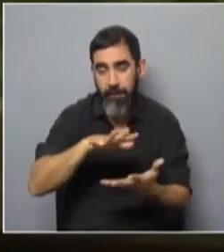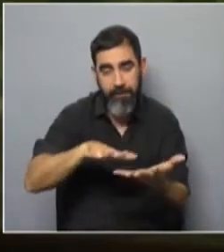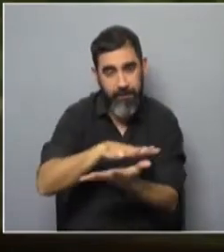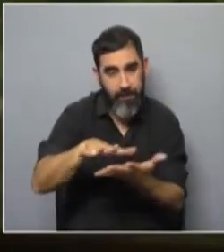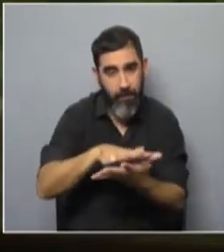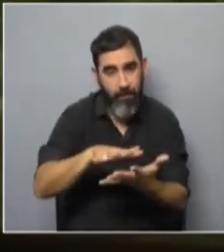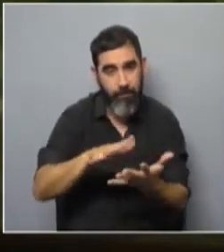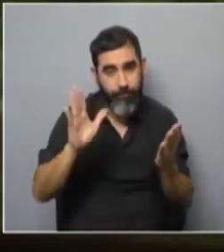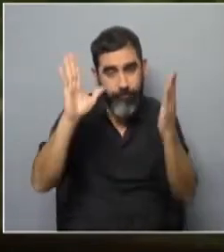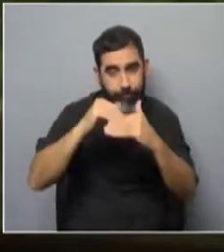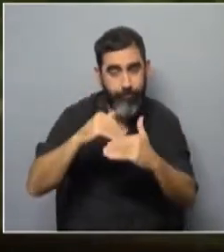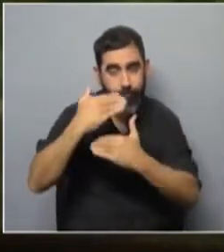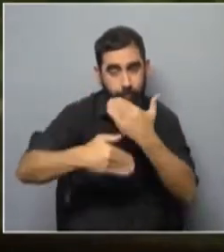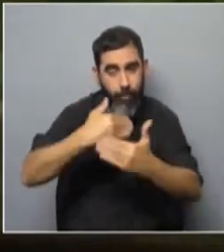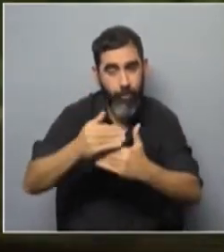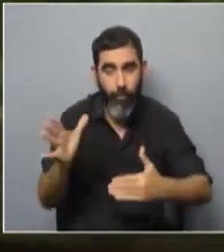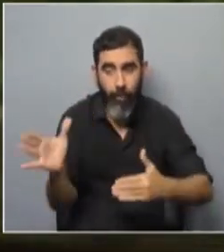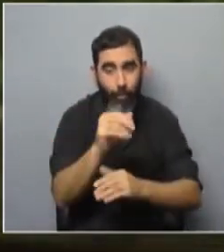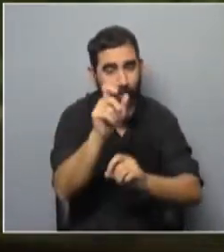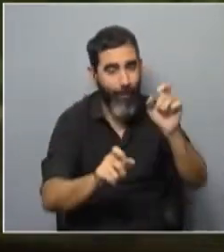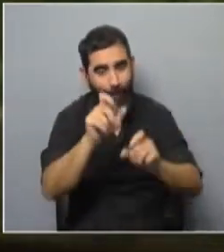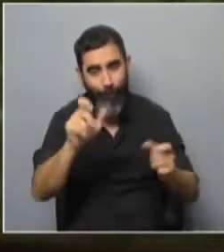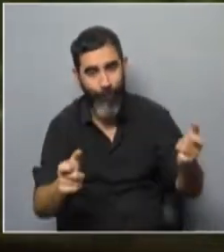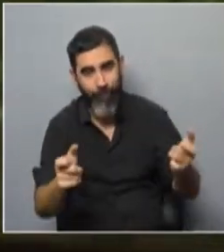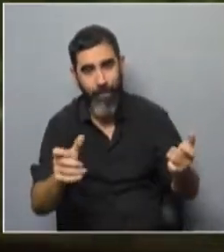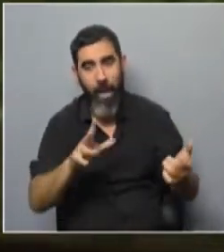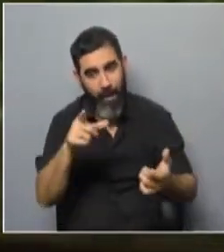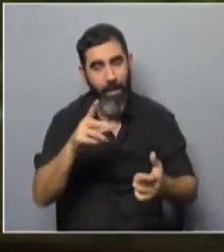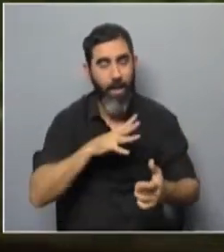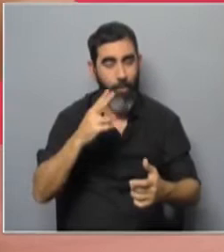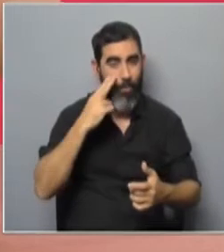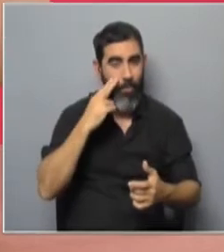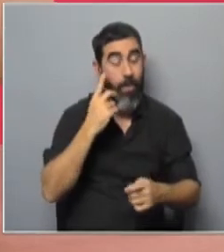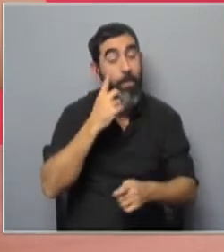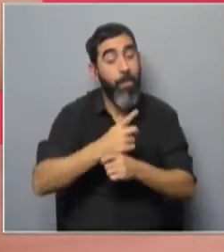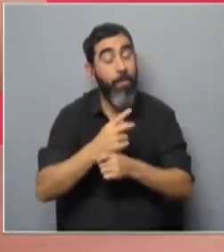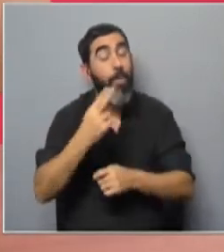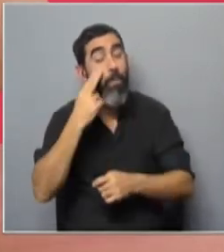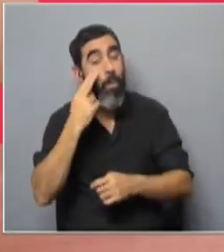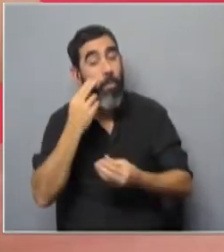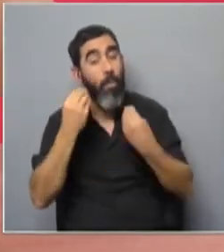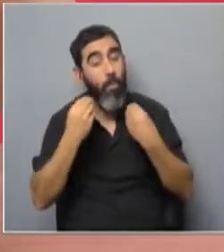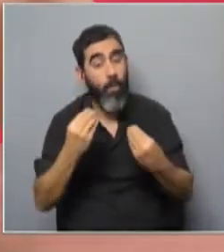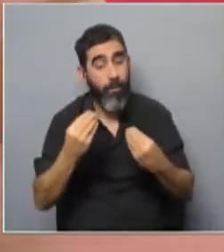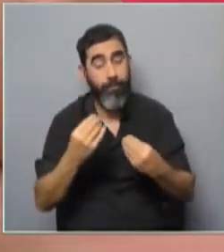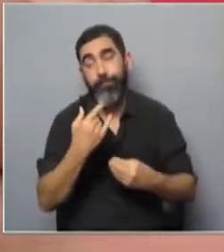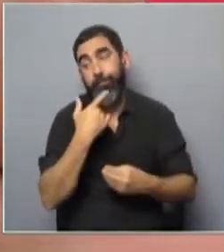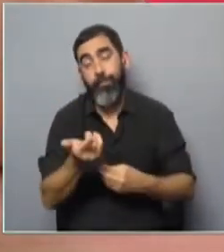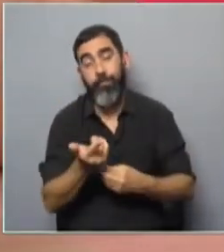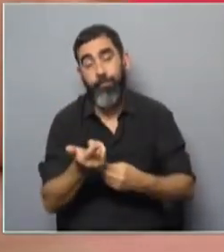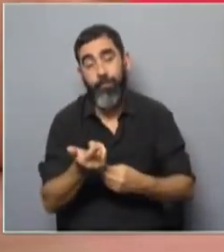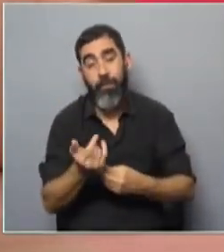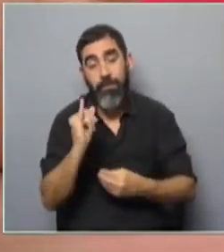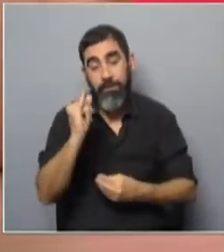no habilitan ese proceso para todos los sujetos, tenemos un problema. Y el primer problema que tenemos es que si